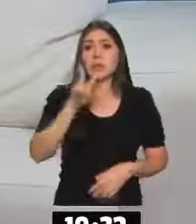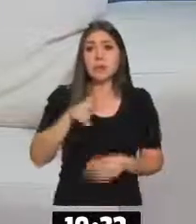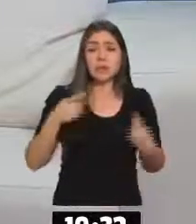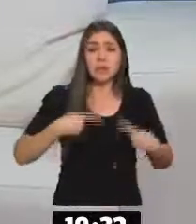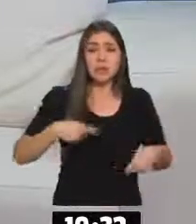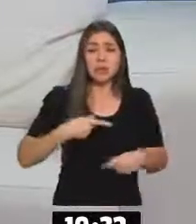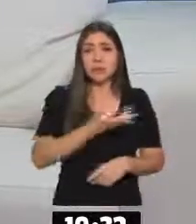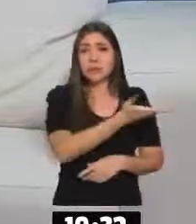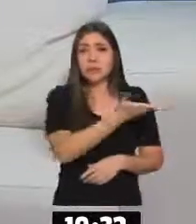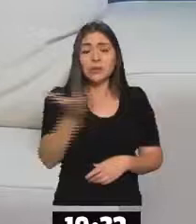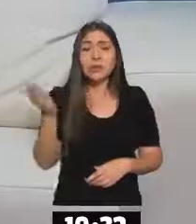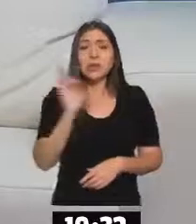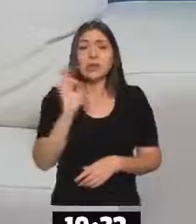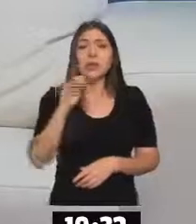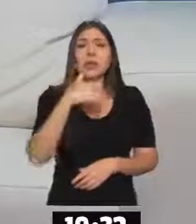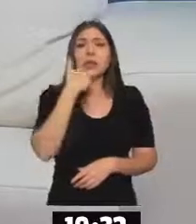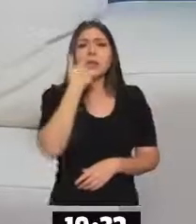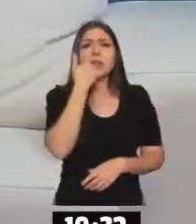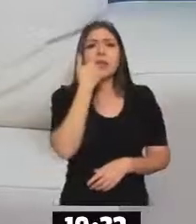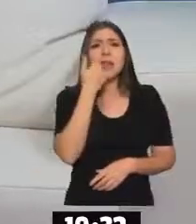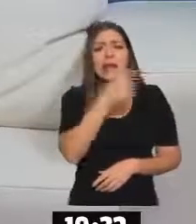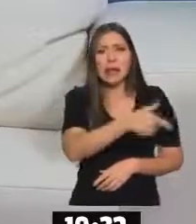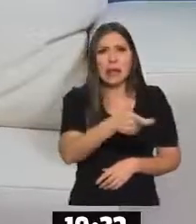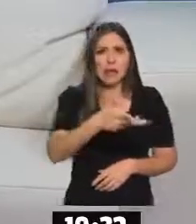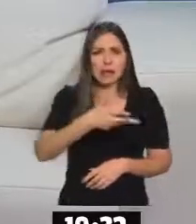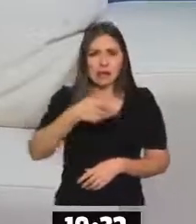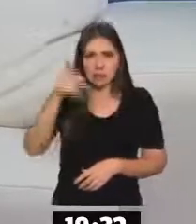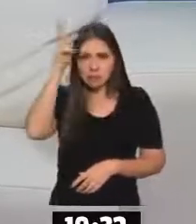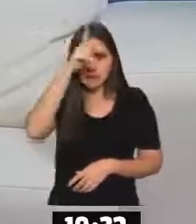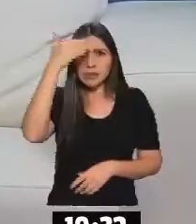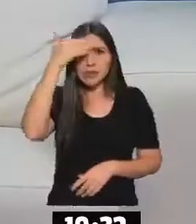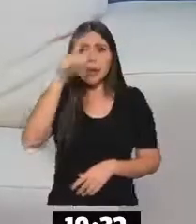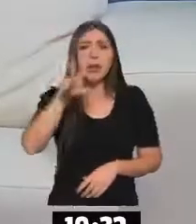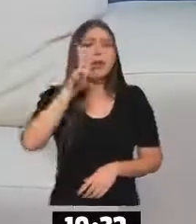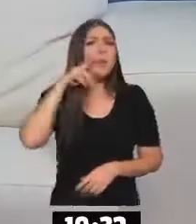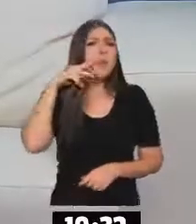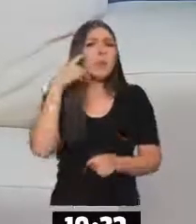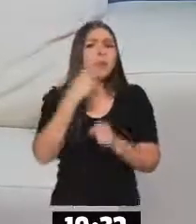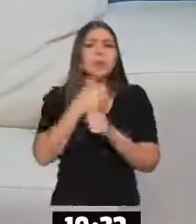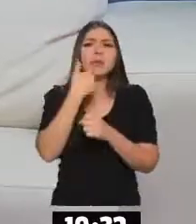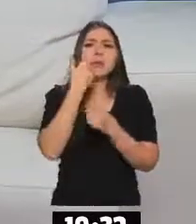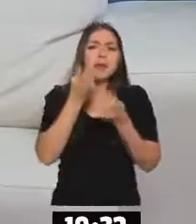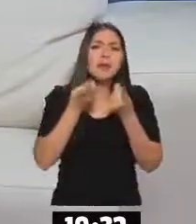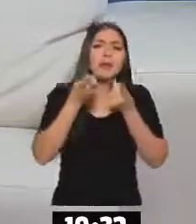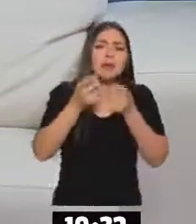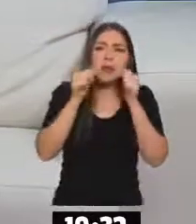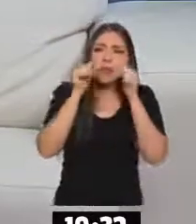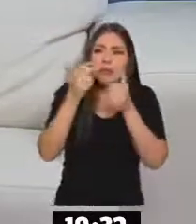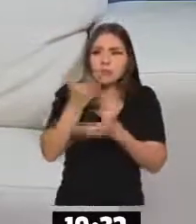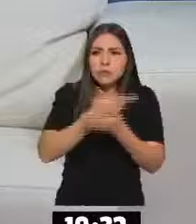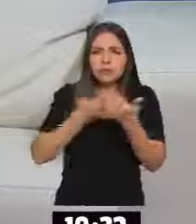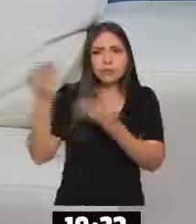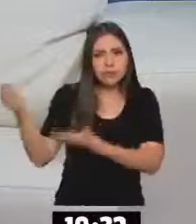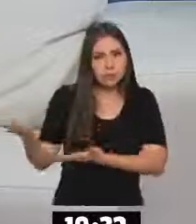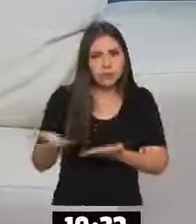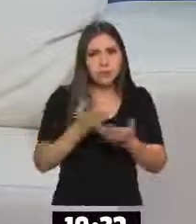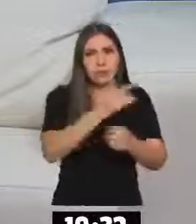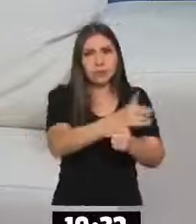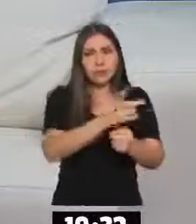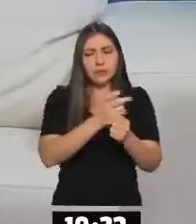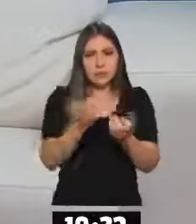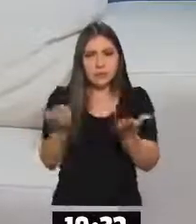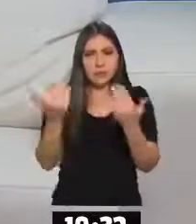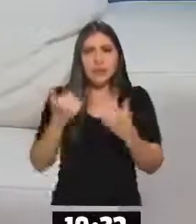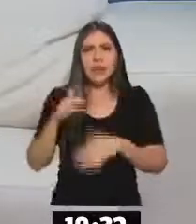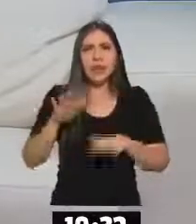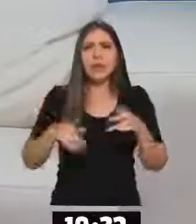quieran ofrecer ese servicio social, uh-huh, ese servicio para las mujeres, que lo hagan. O sea, que realmente a veces